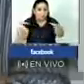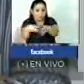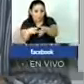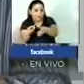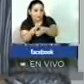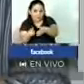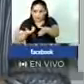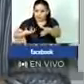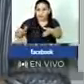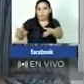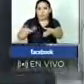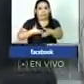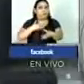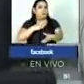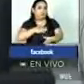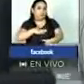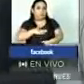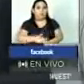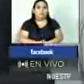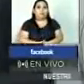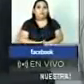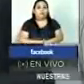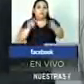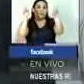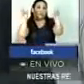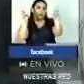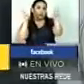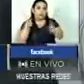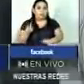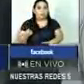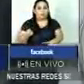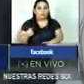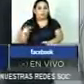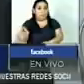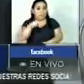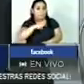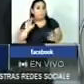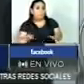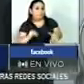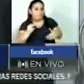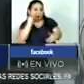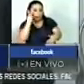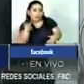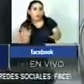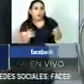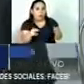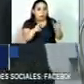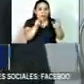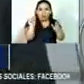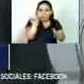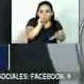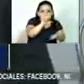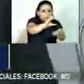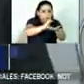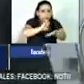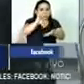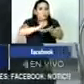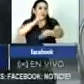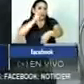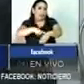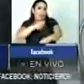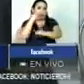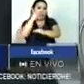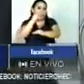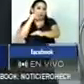acá tenemos. El aspecto financiero, para que se busquen las medidas de créditos adecuados a largo plazo,